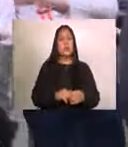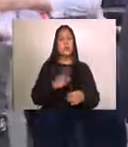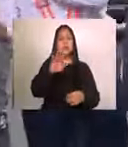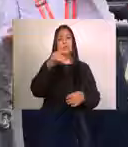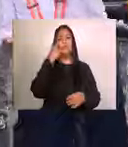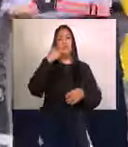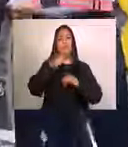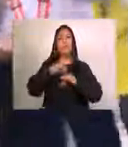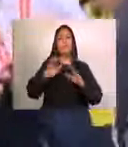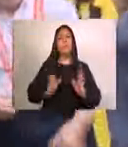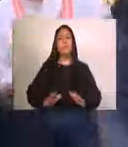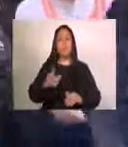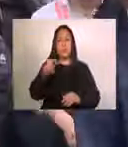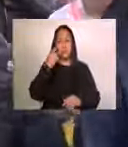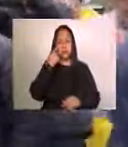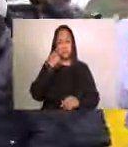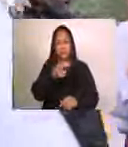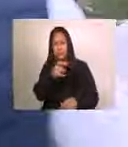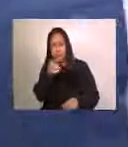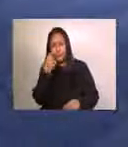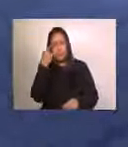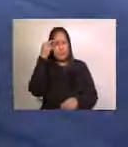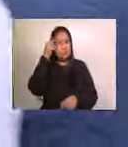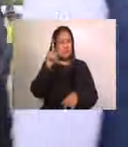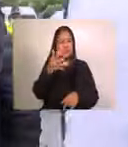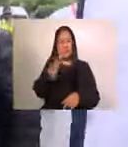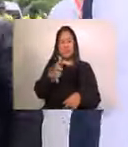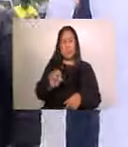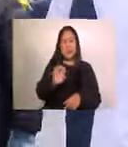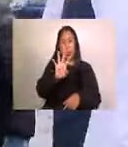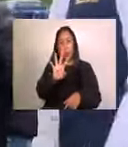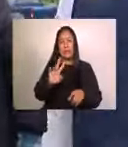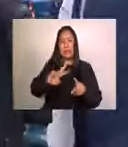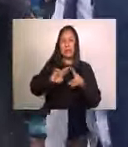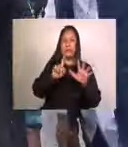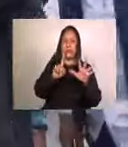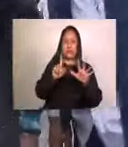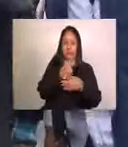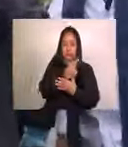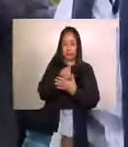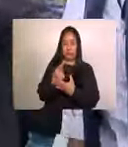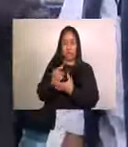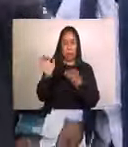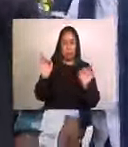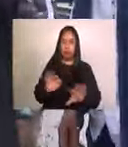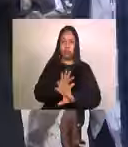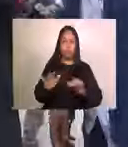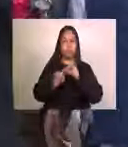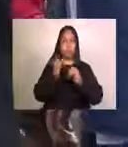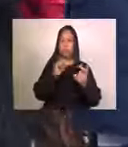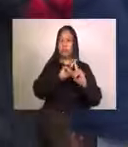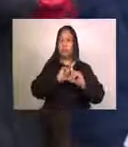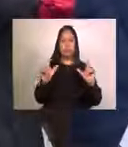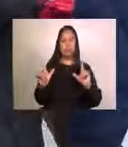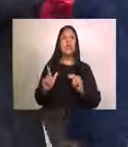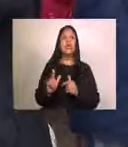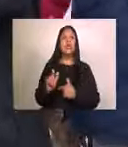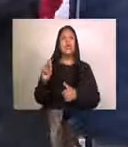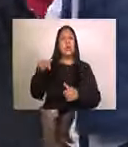Ingeniero, entonces estaban estimando ustedes entre 4 a 6 semanas tener ya reparado el terreno. Ahorita